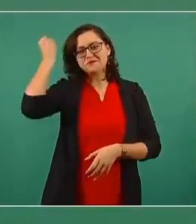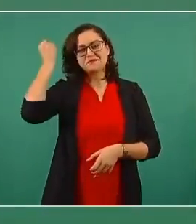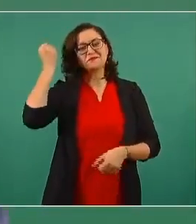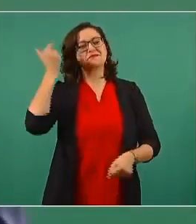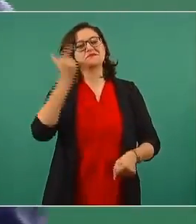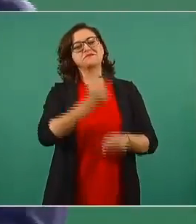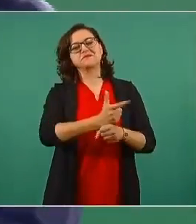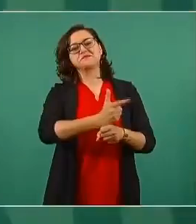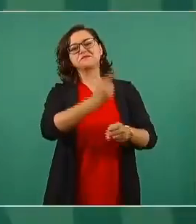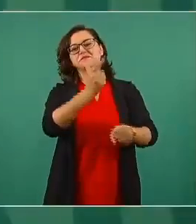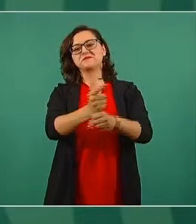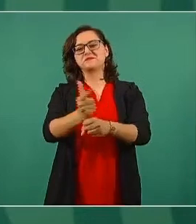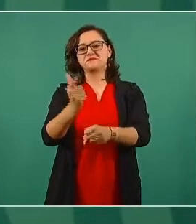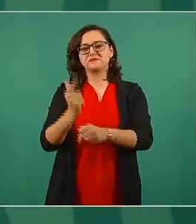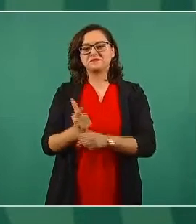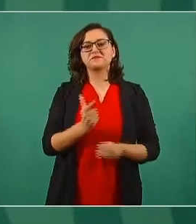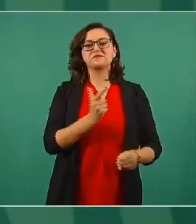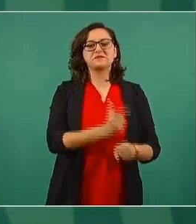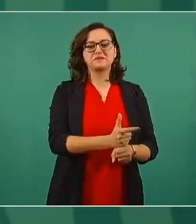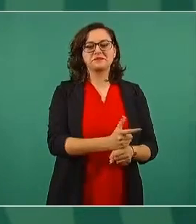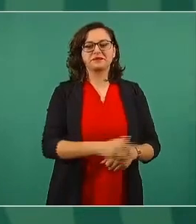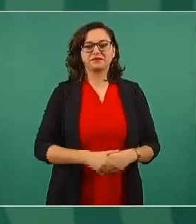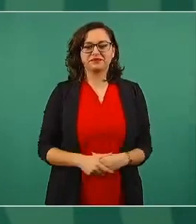la máscara.